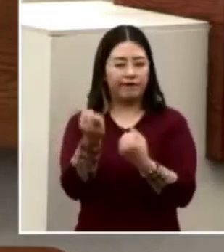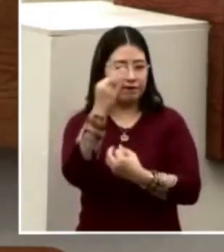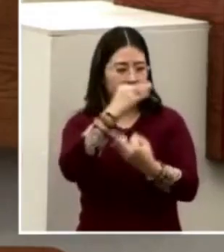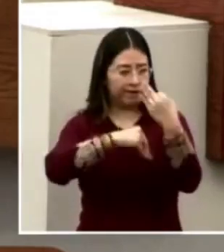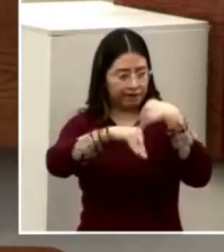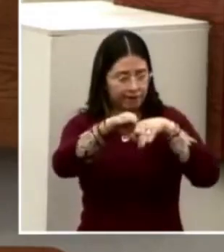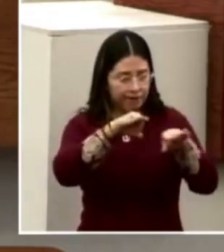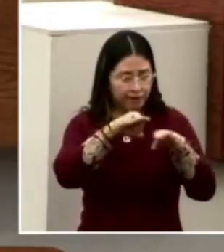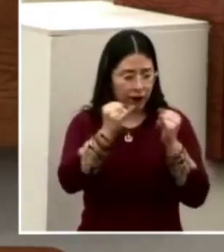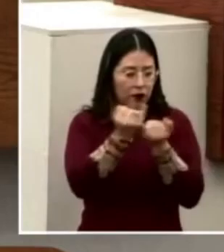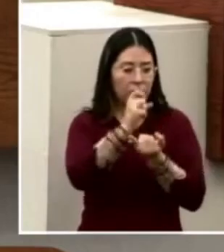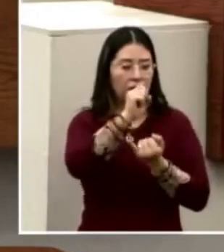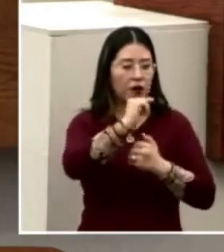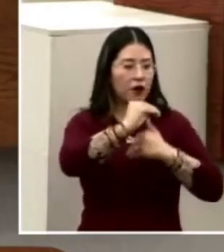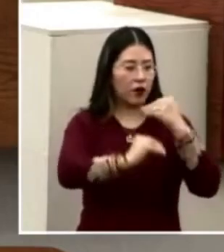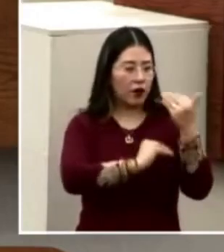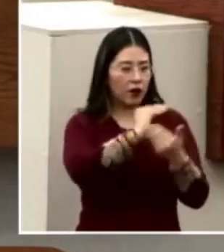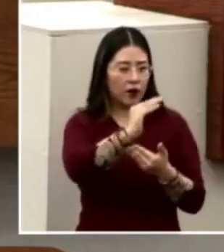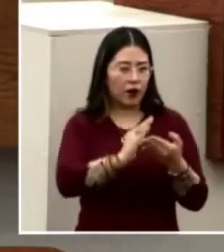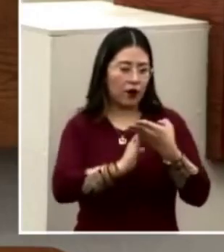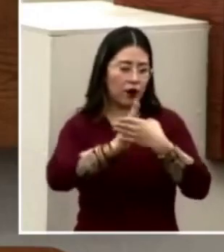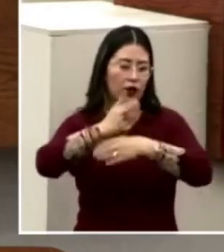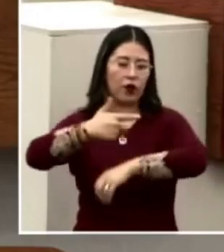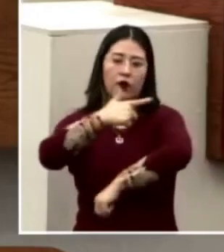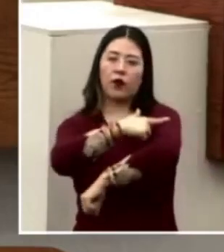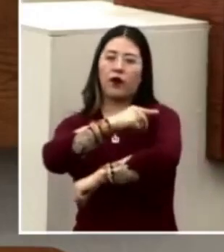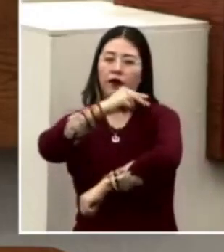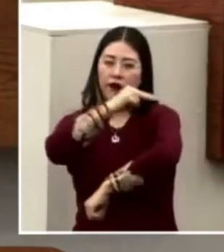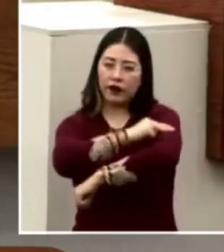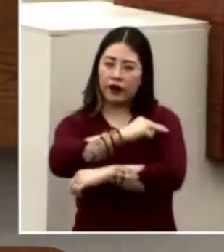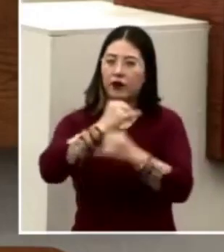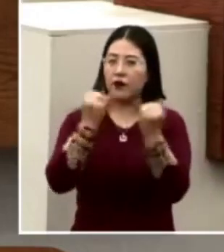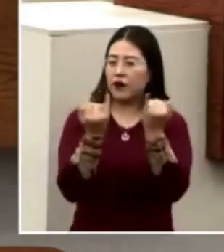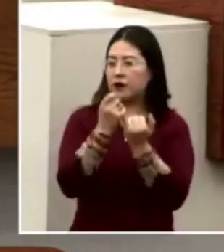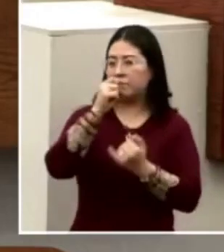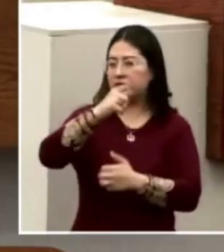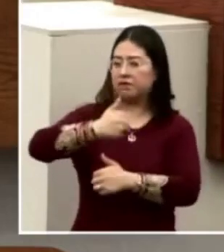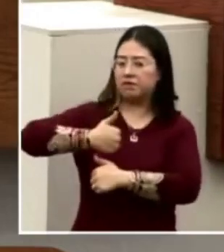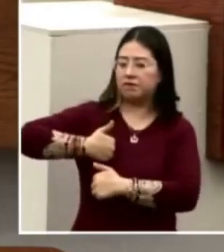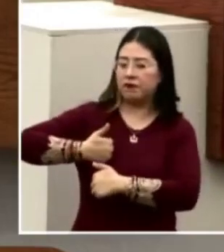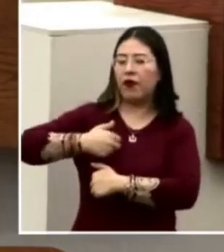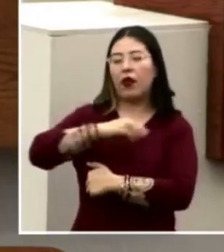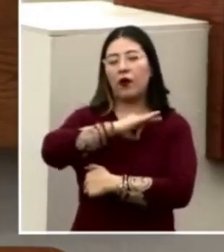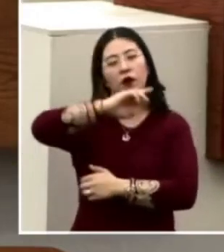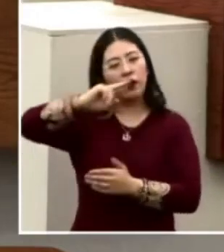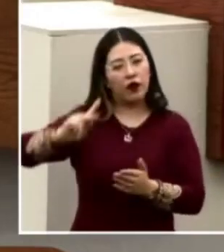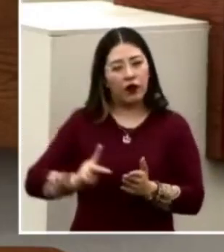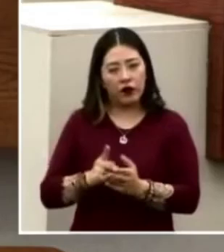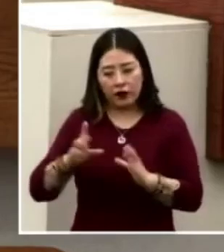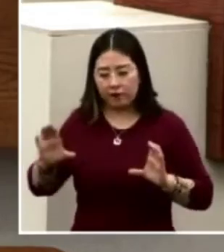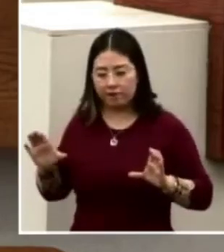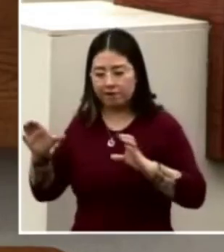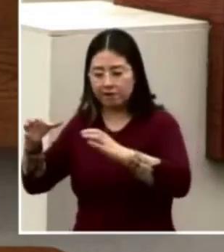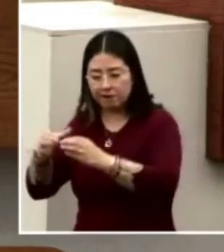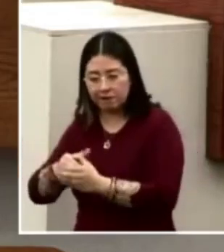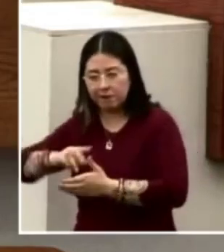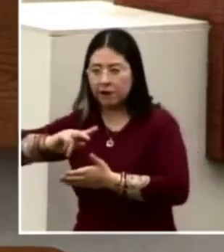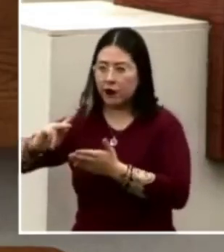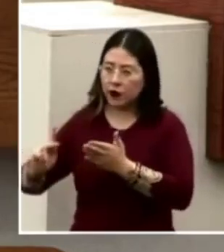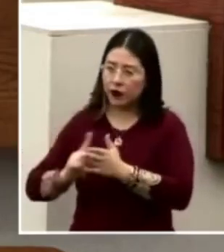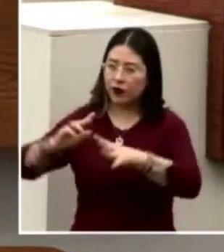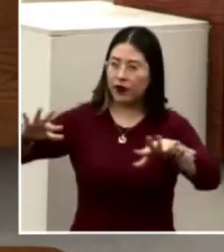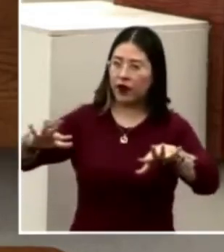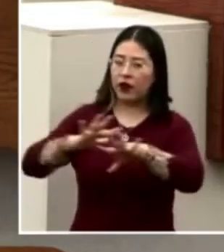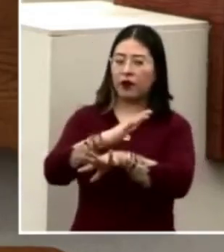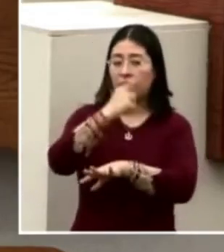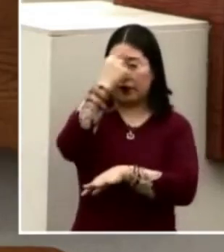de manera progresiva la Guardia Nacional, nuestras Fuerzas Armadas, pues regresarán a sus cuarteles o a otras tareas que